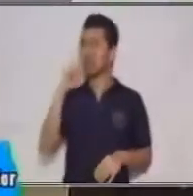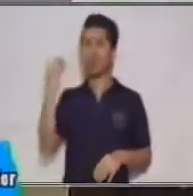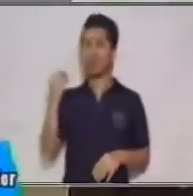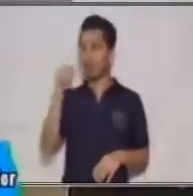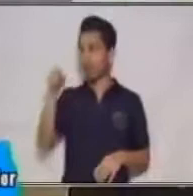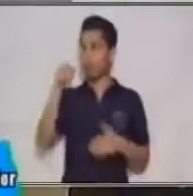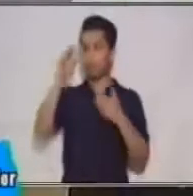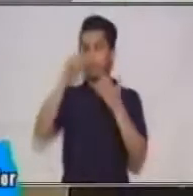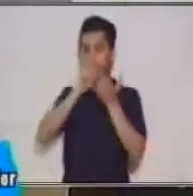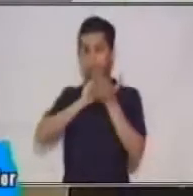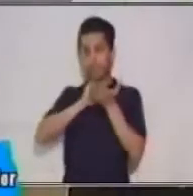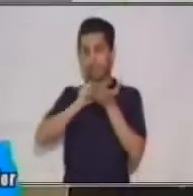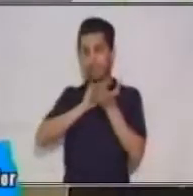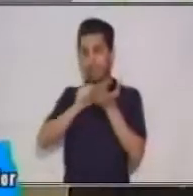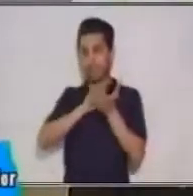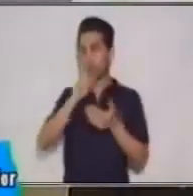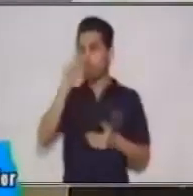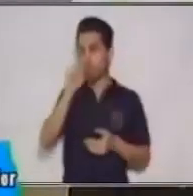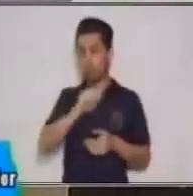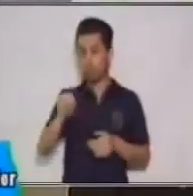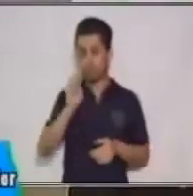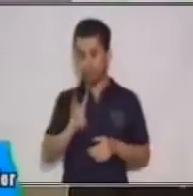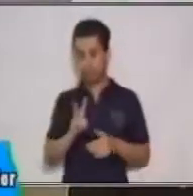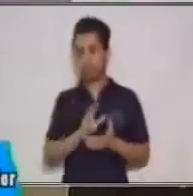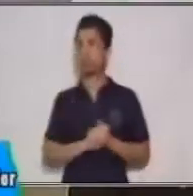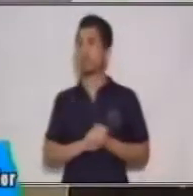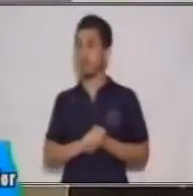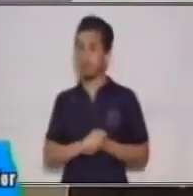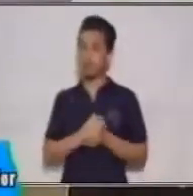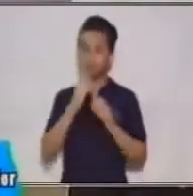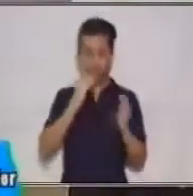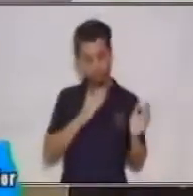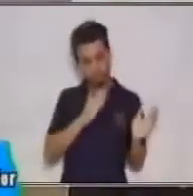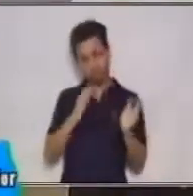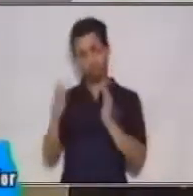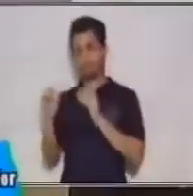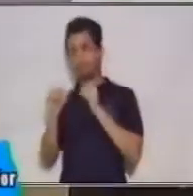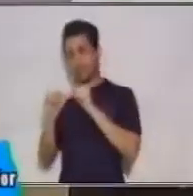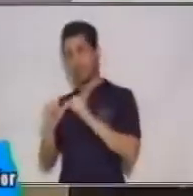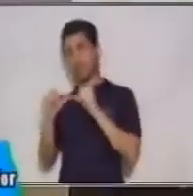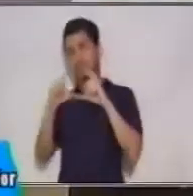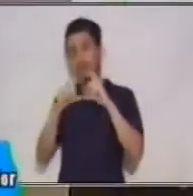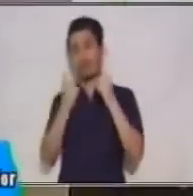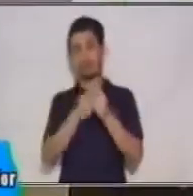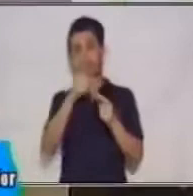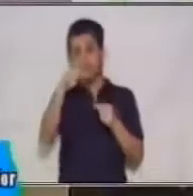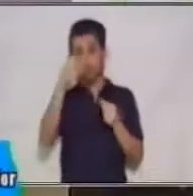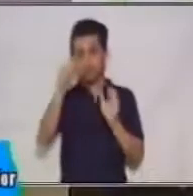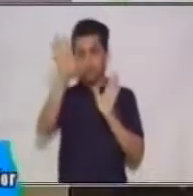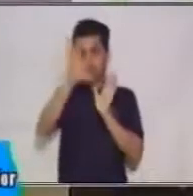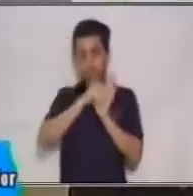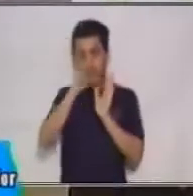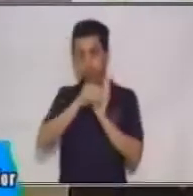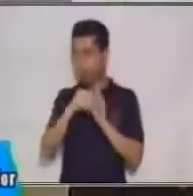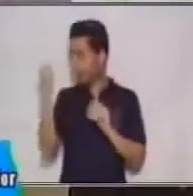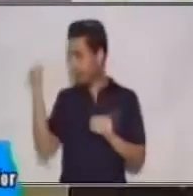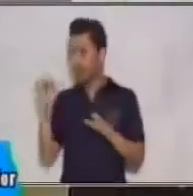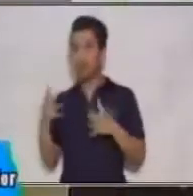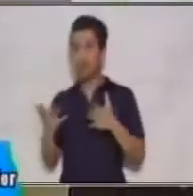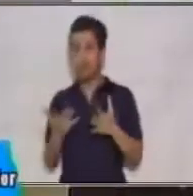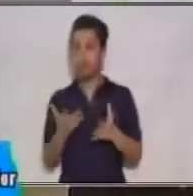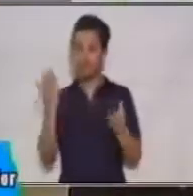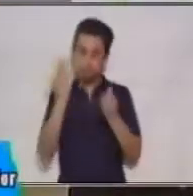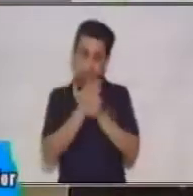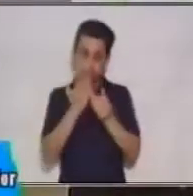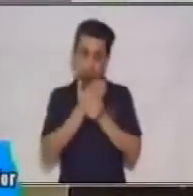bien, vamos a continuar con nuestra clase. Espero que en este momento hayas podido copiar lo que está acá y guardarlo